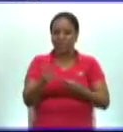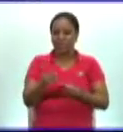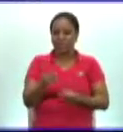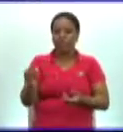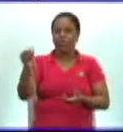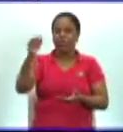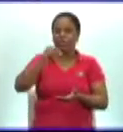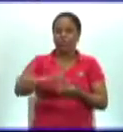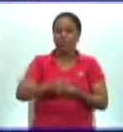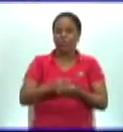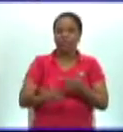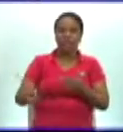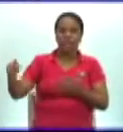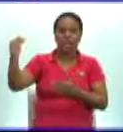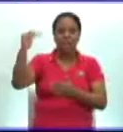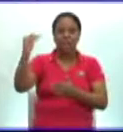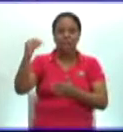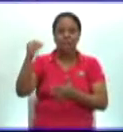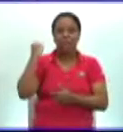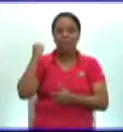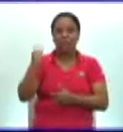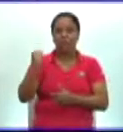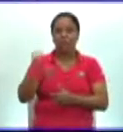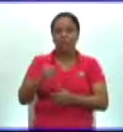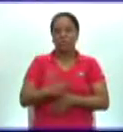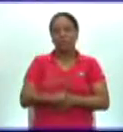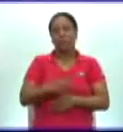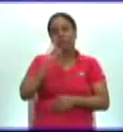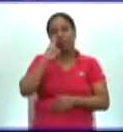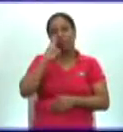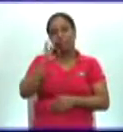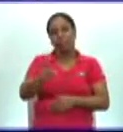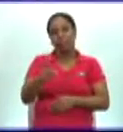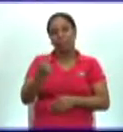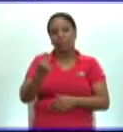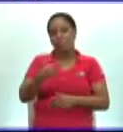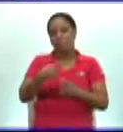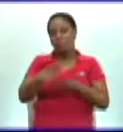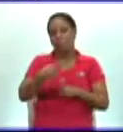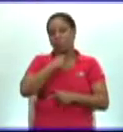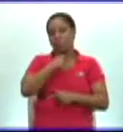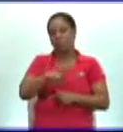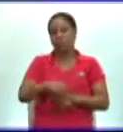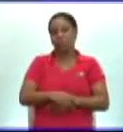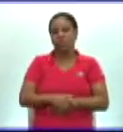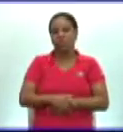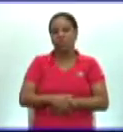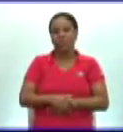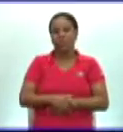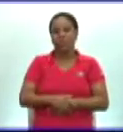la mayor fuerza. Vamos a ver un ejemplo en específico.